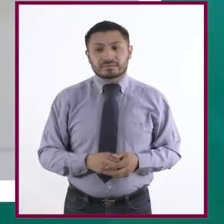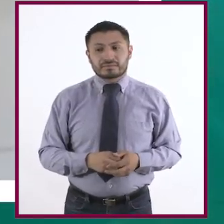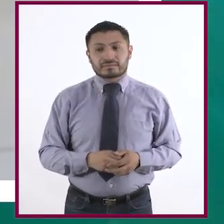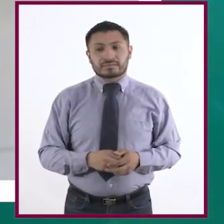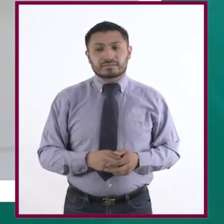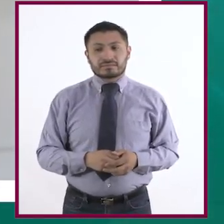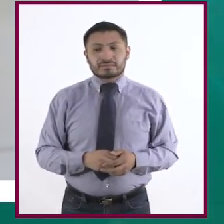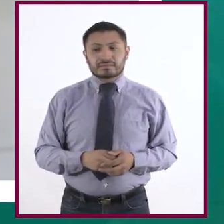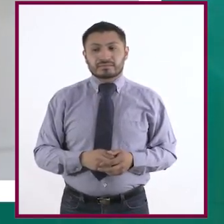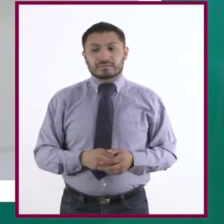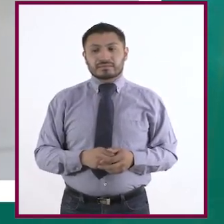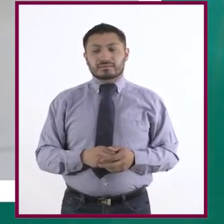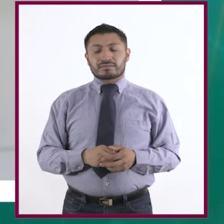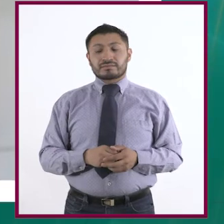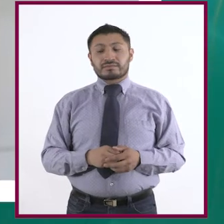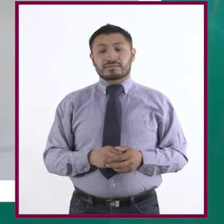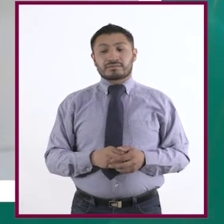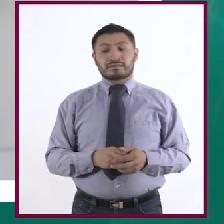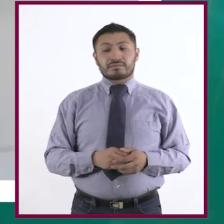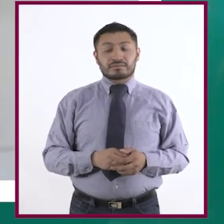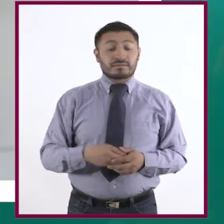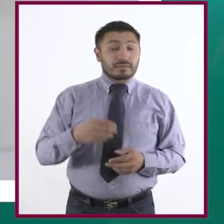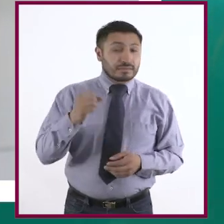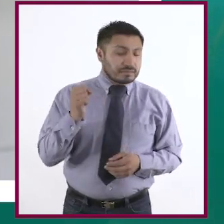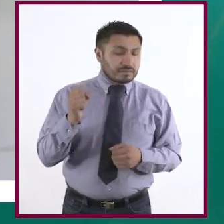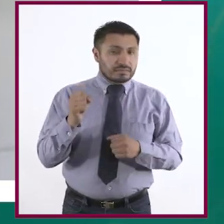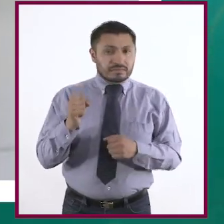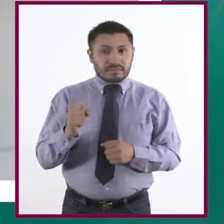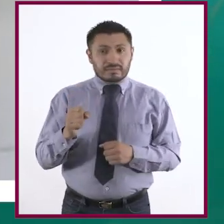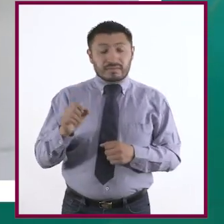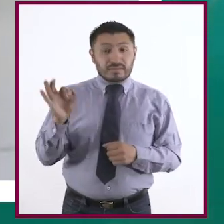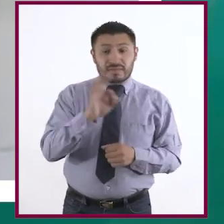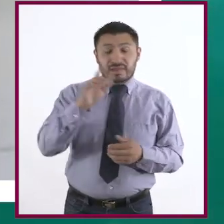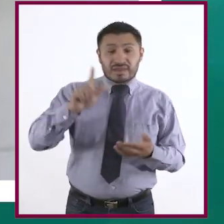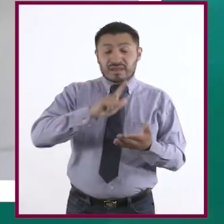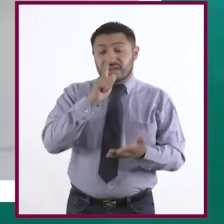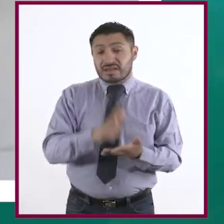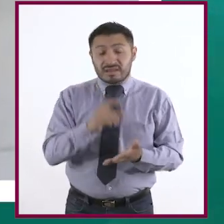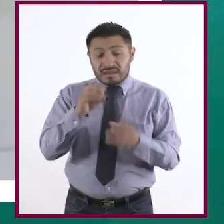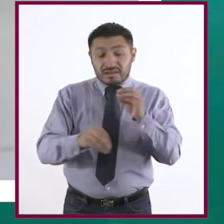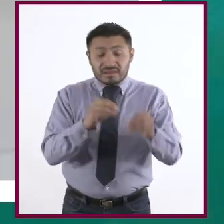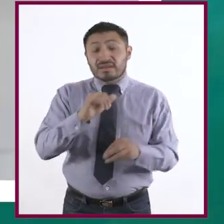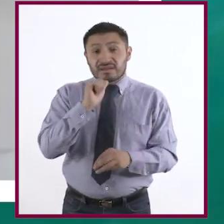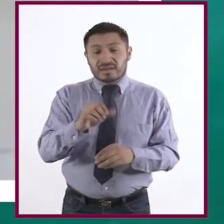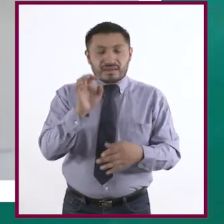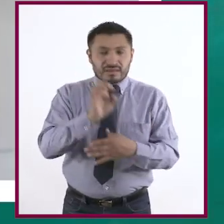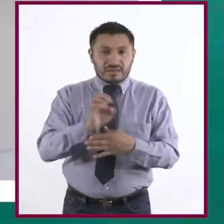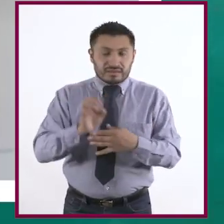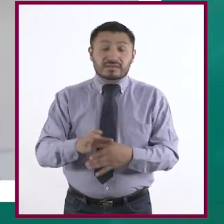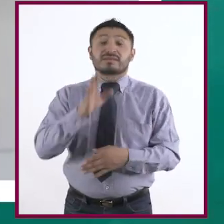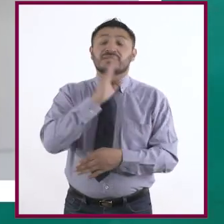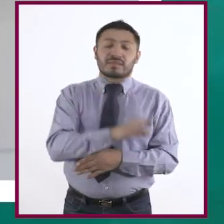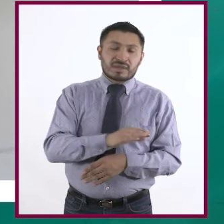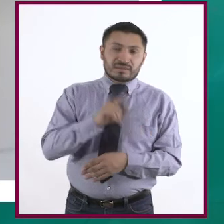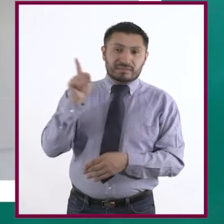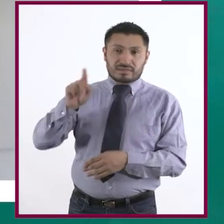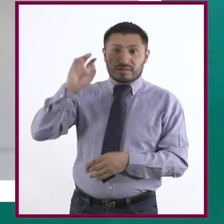Algo similar ocurrió, digamos, en China hace poco con el nacimiento de Lulu y